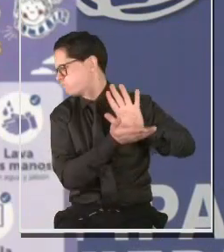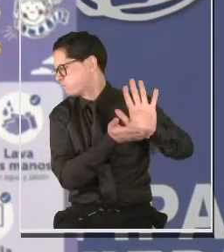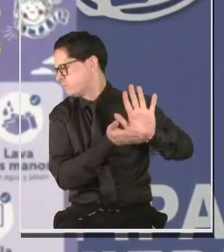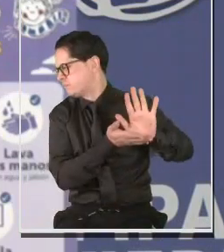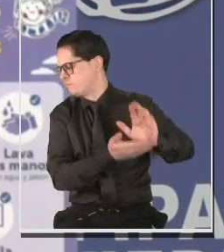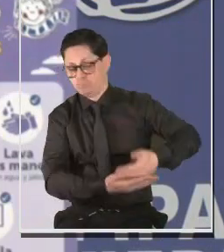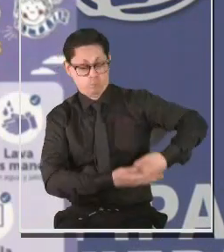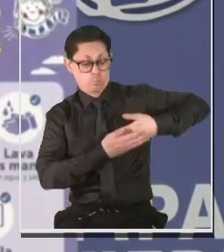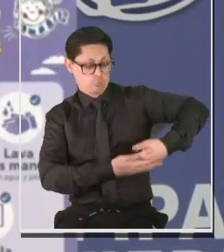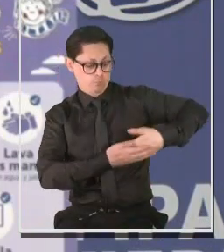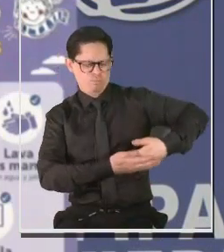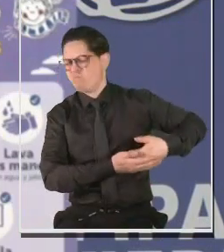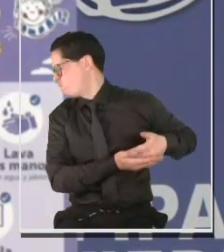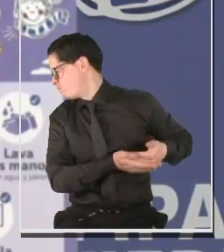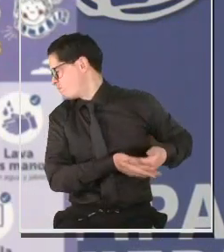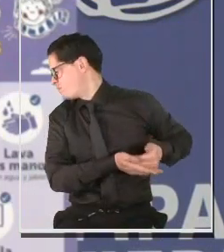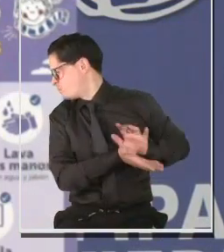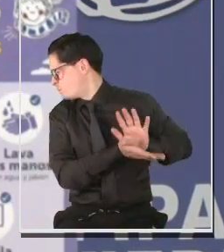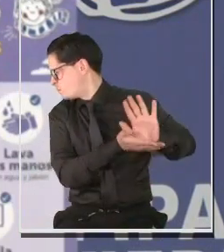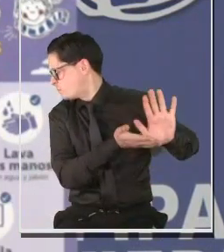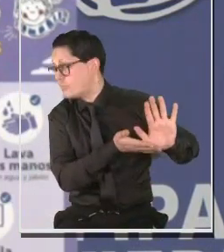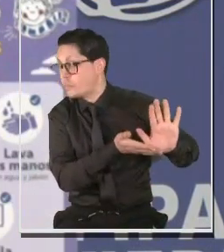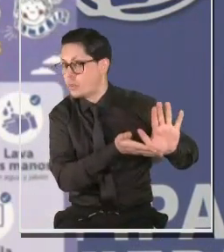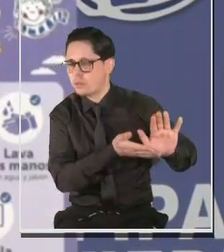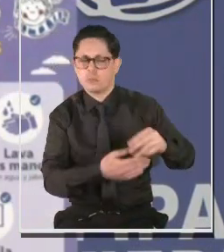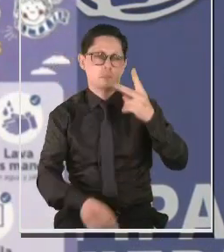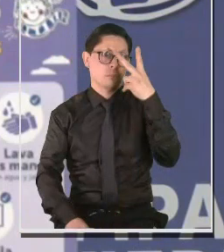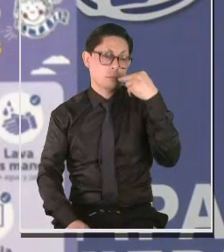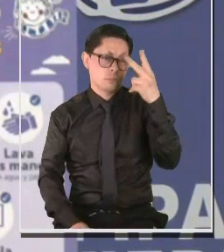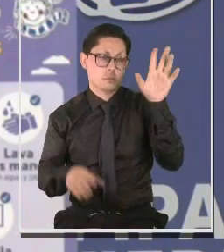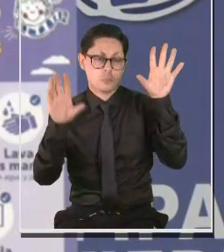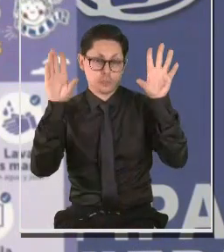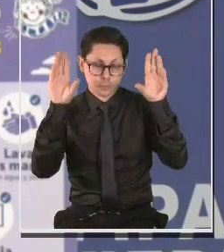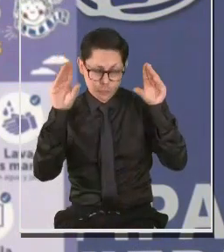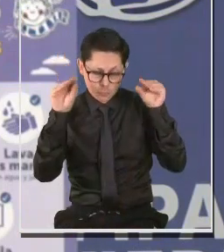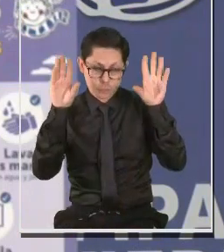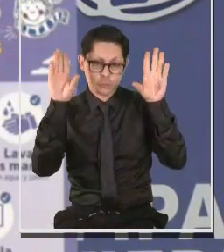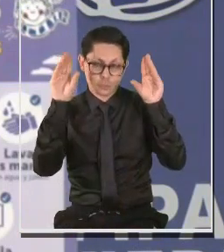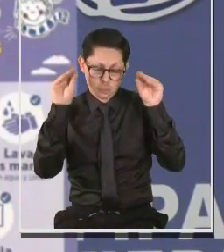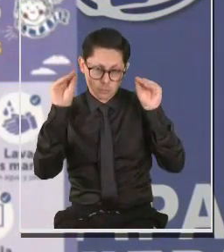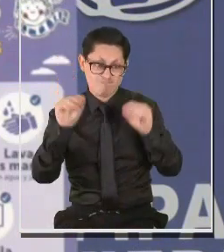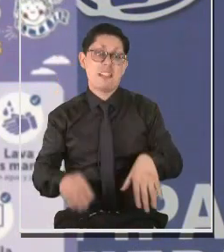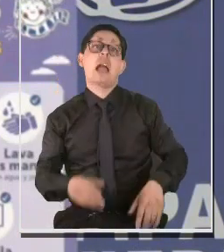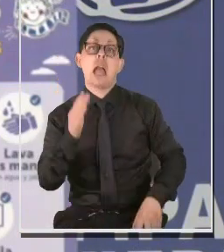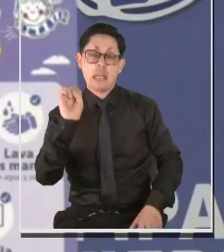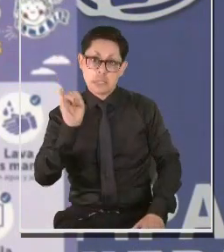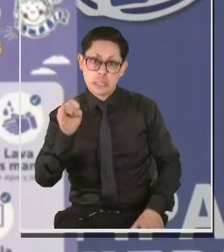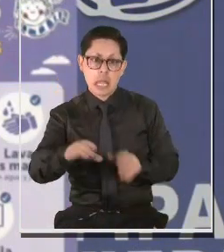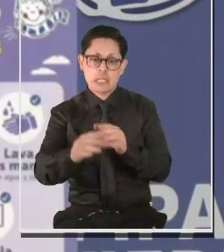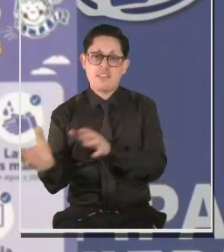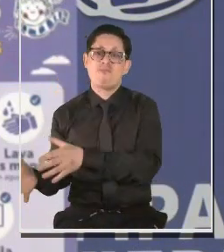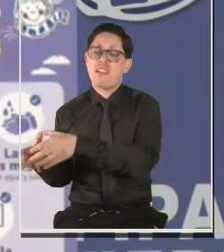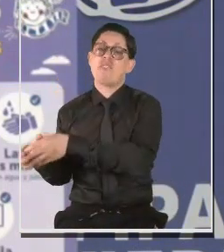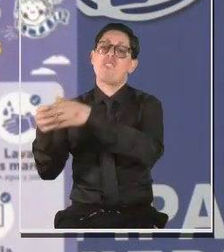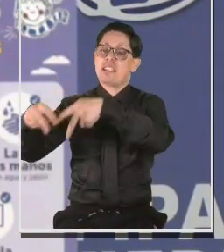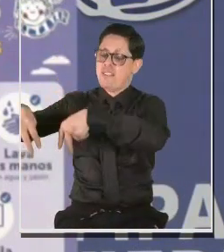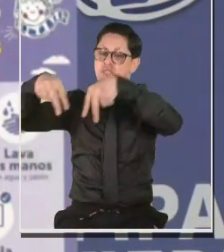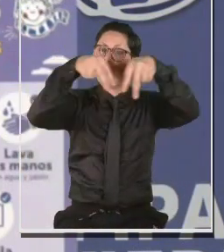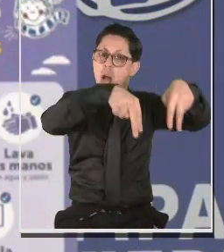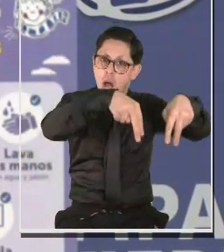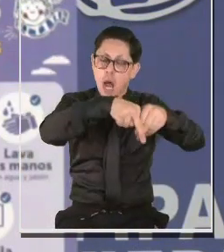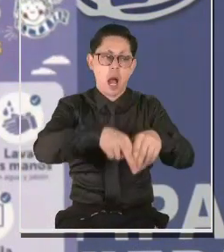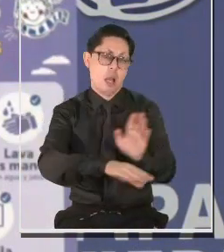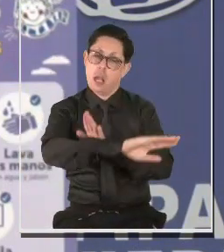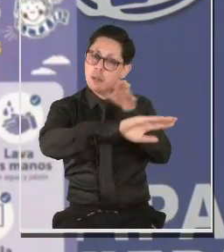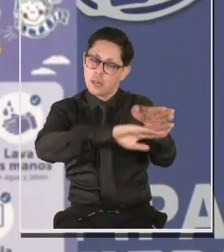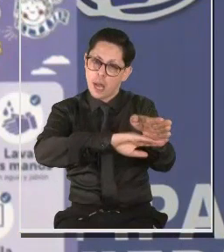recibir la lactancia por ejemplo y empieza a tener una tendencia al sueño son signos de mucha gravedad que tienes que necesariamente consultar